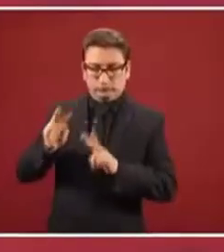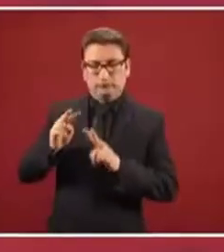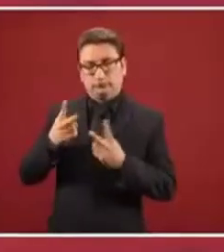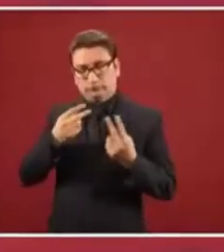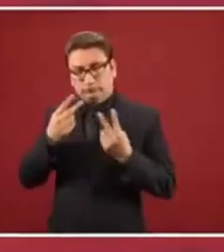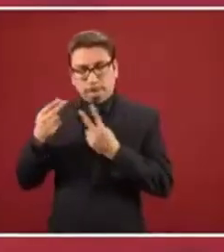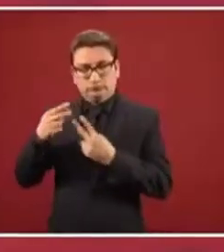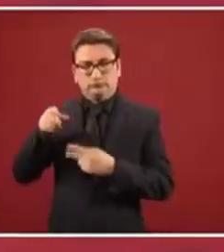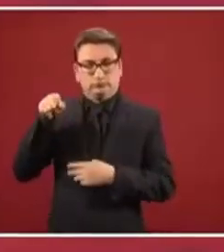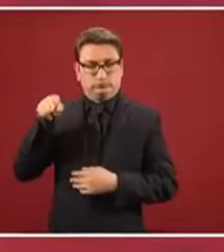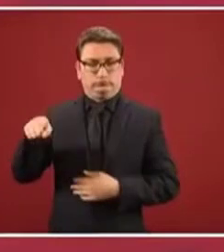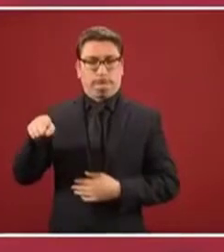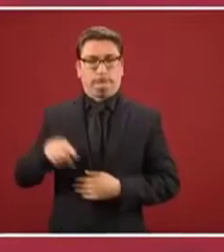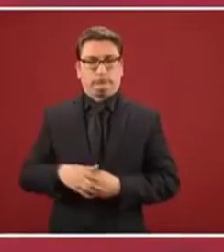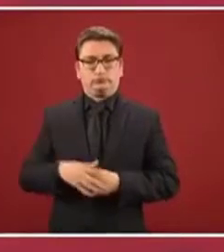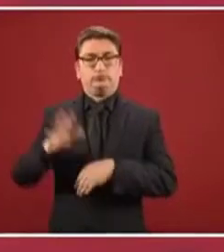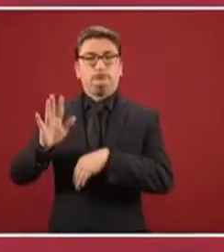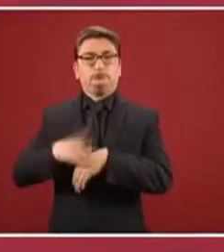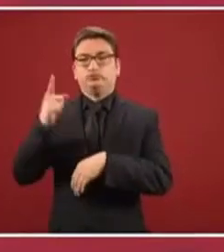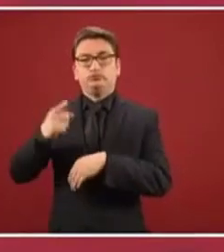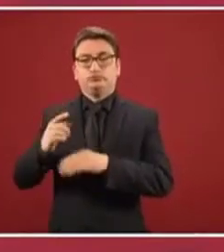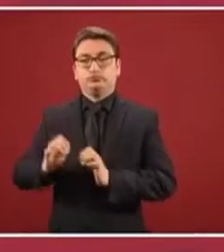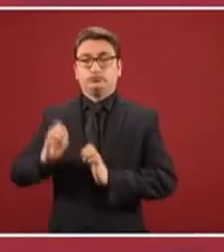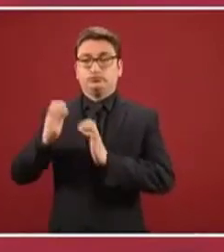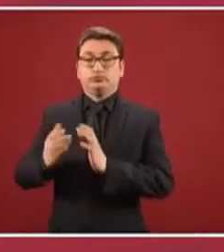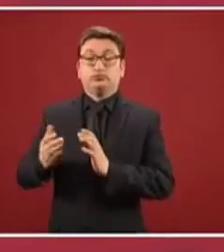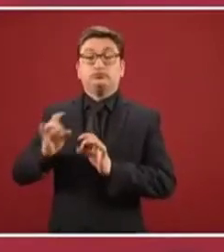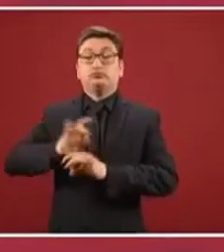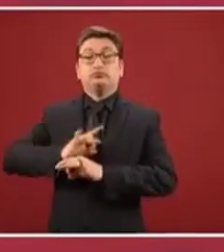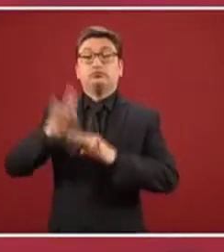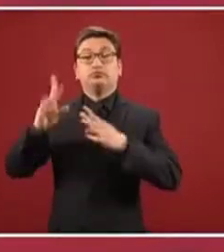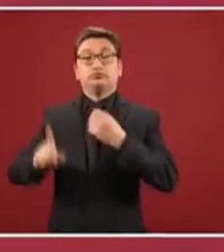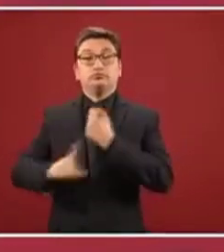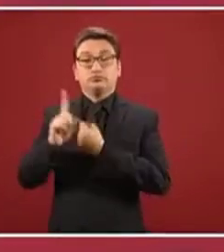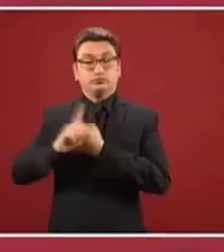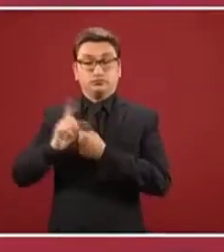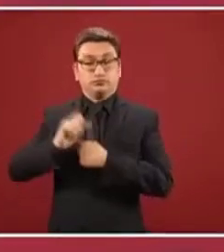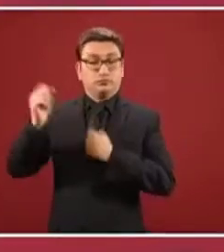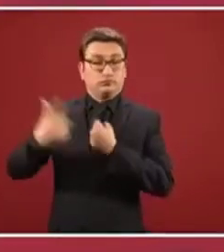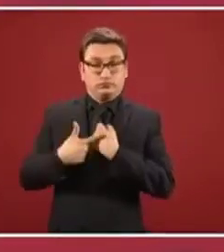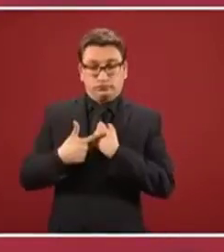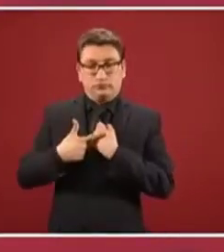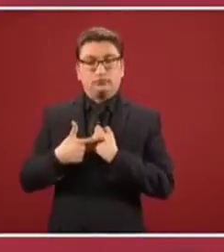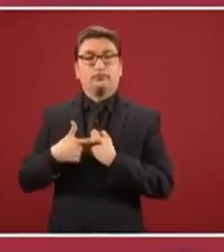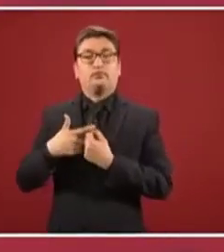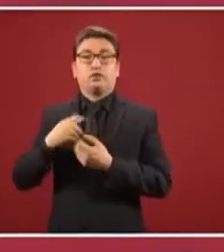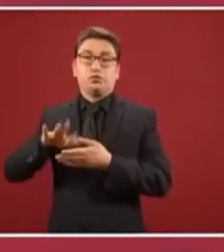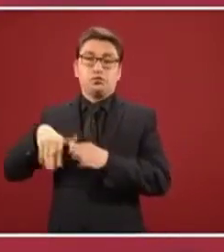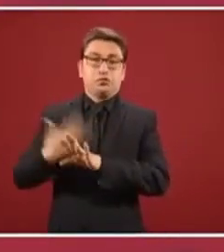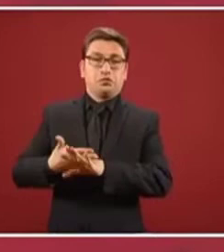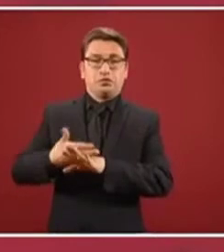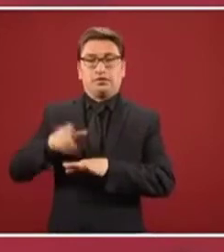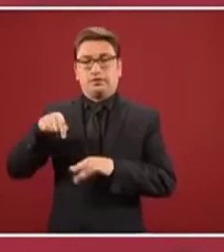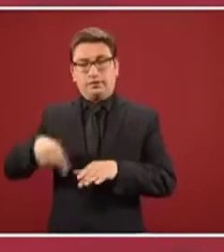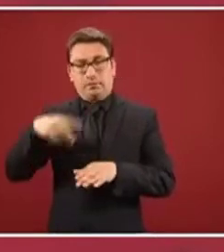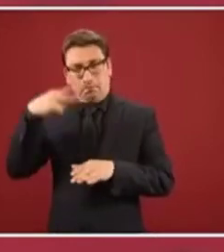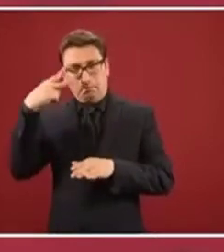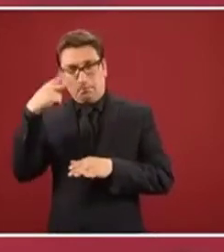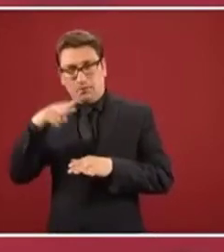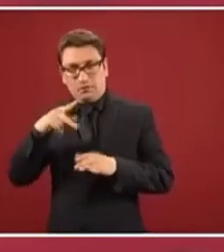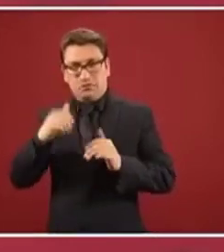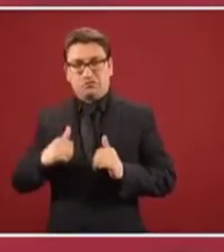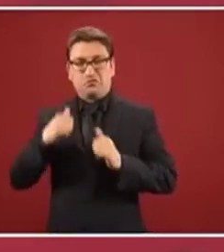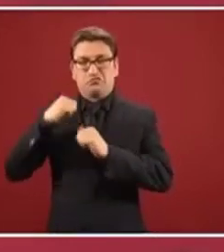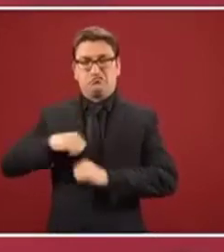presentes para evitar que se vaya a tomar una decisión equivocada que sea o transgreda la soberanía nacional de